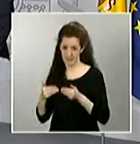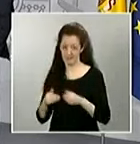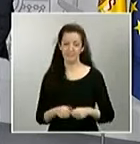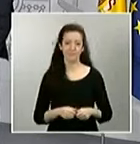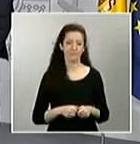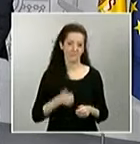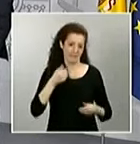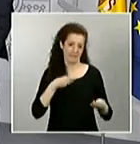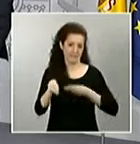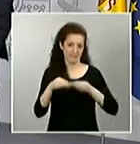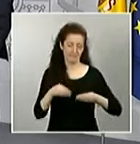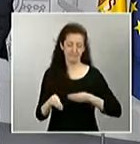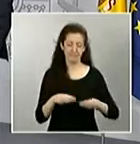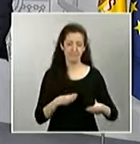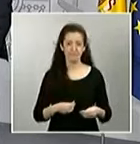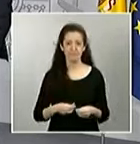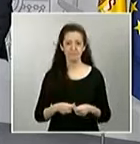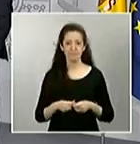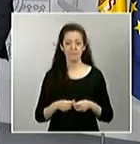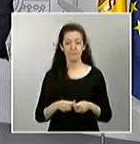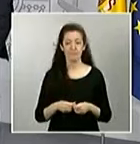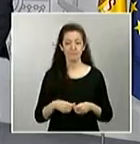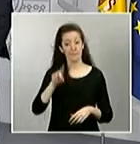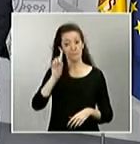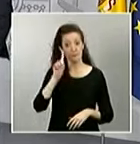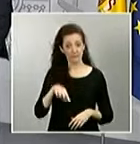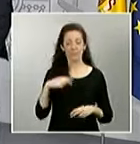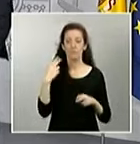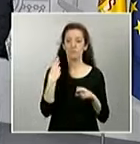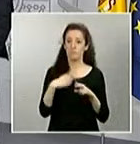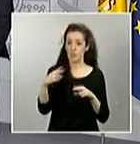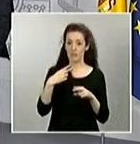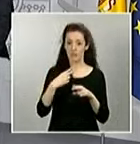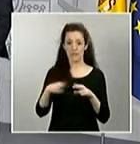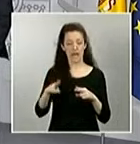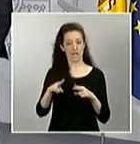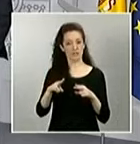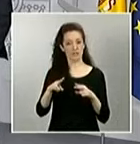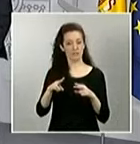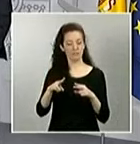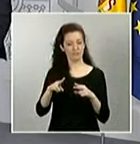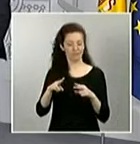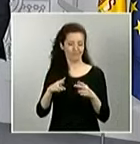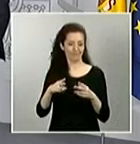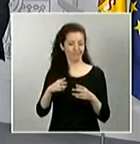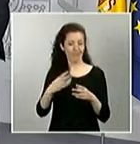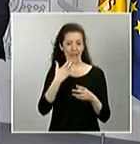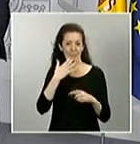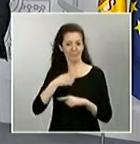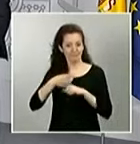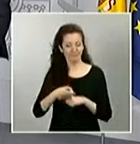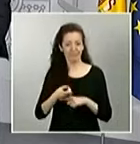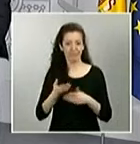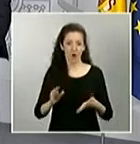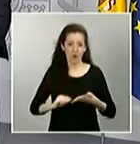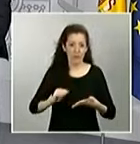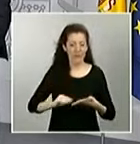que las políticas que hemos propiciado de cierre de oficinas y de atención telemática, por los datos que